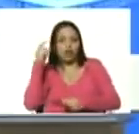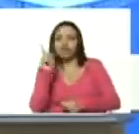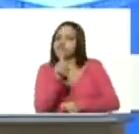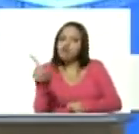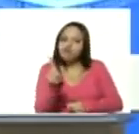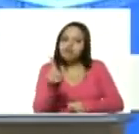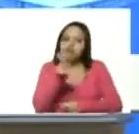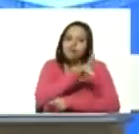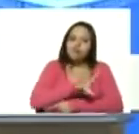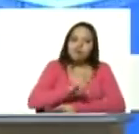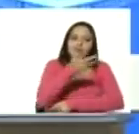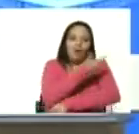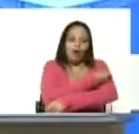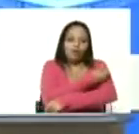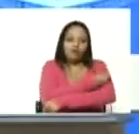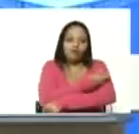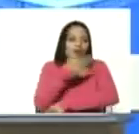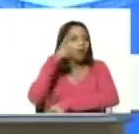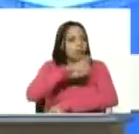pueblo de Venezuela requiere.